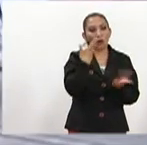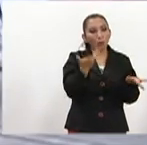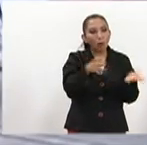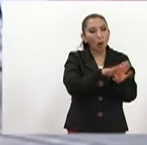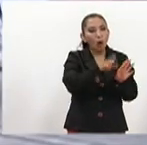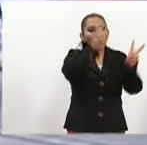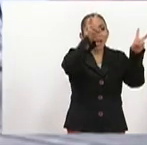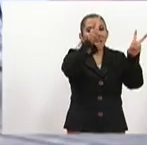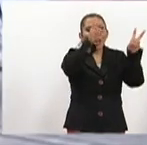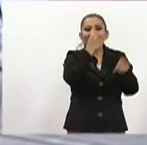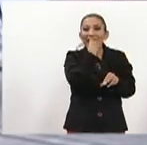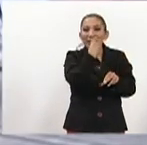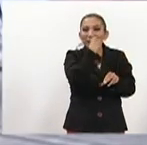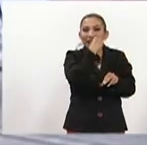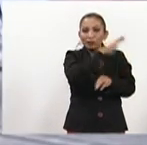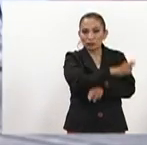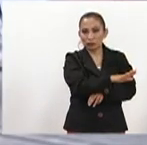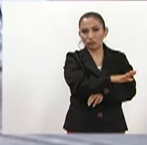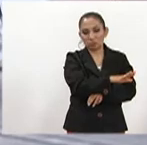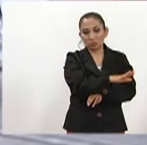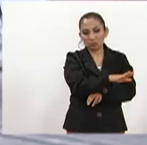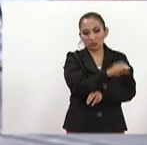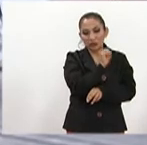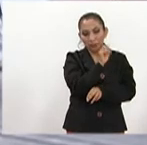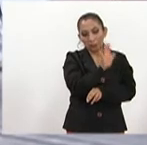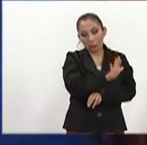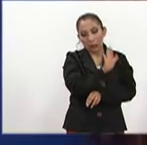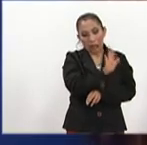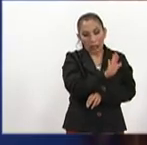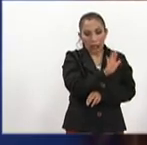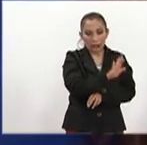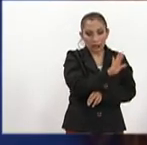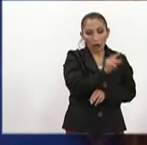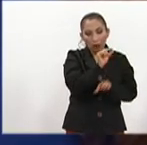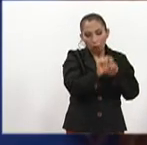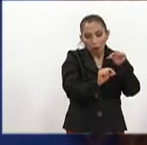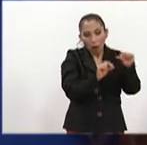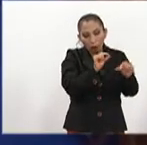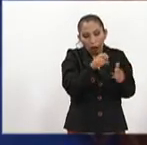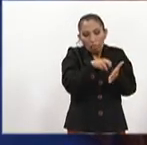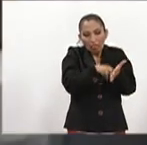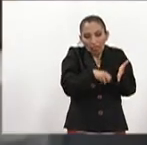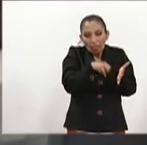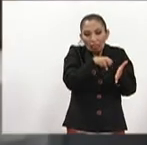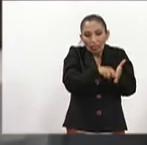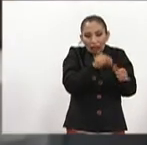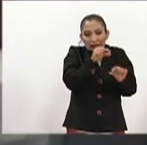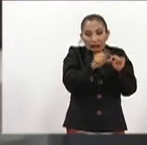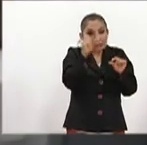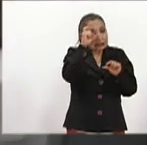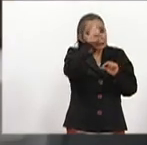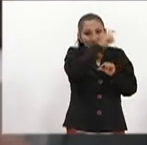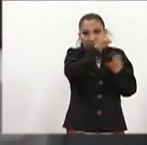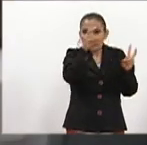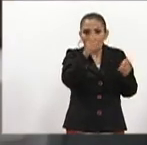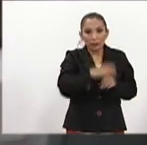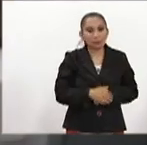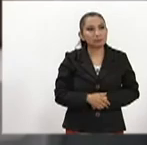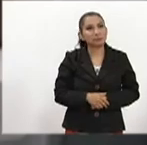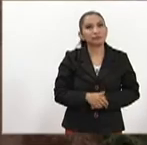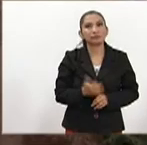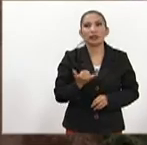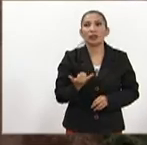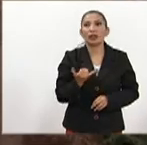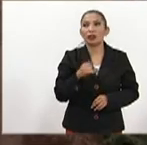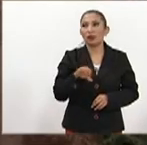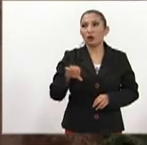alimentos también parece que se va superando, que también es un tema complicado. Y, por